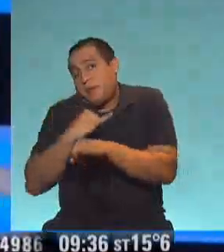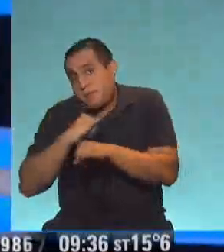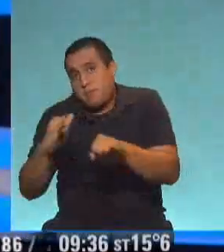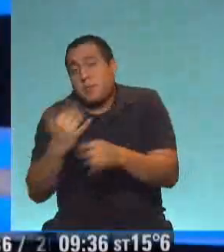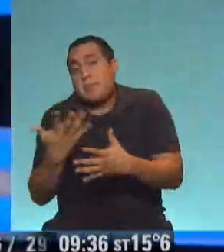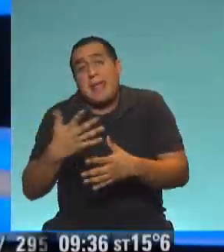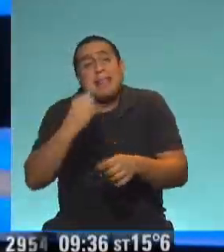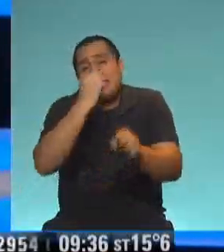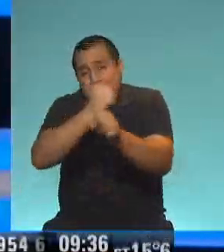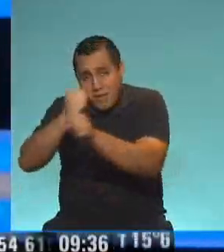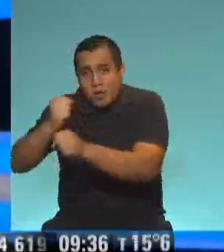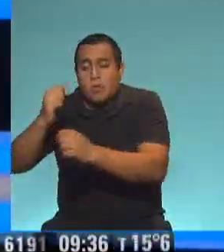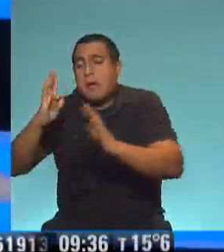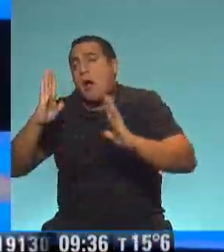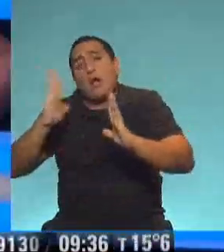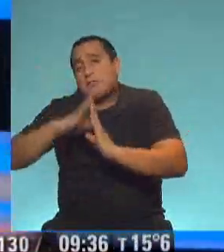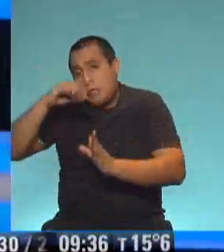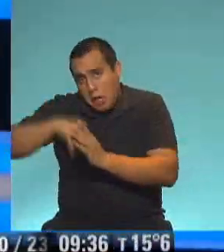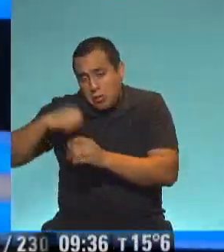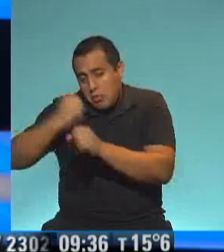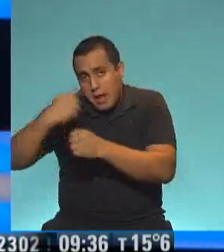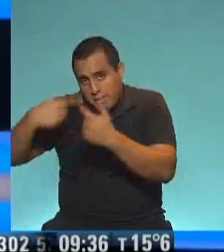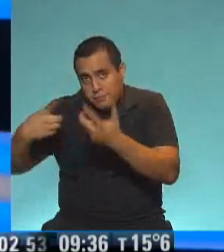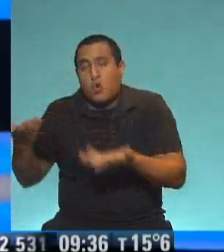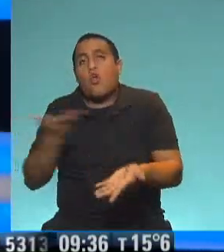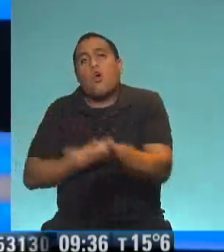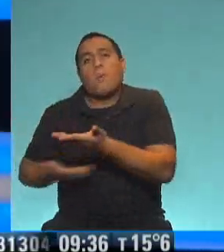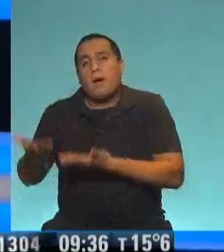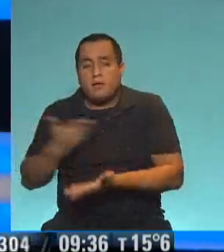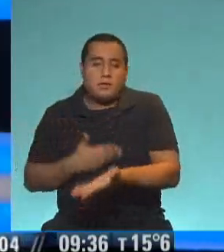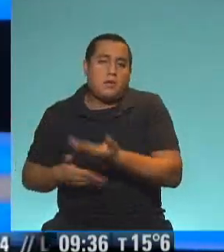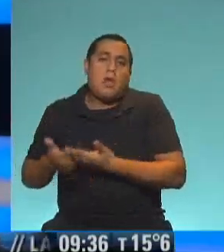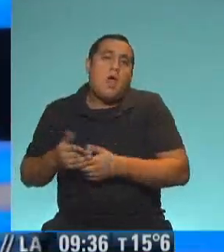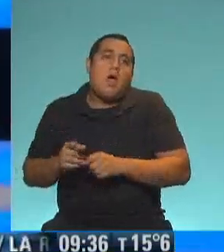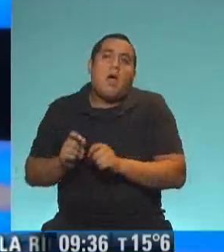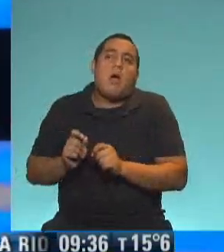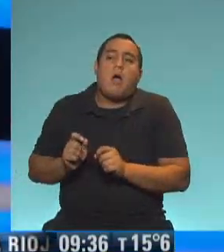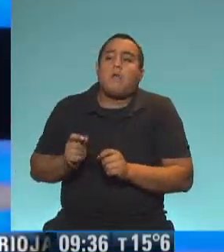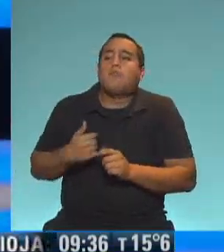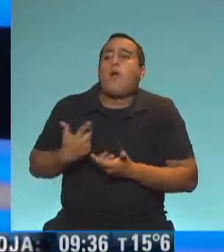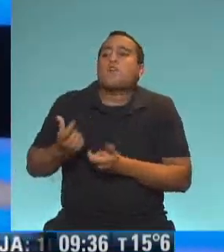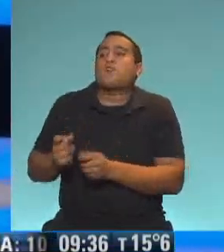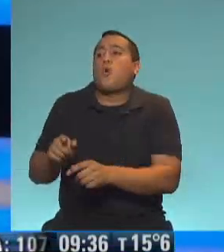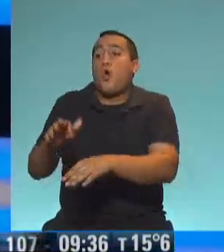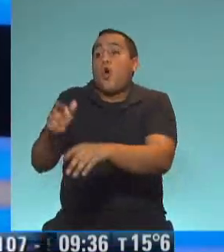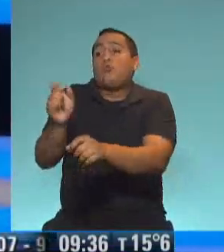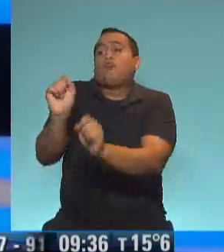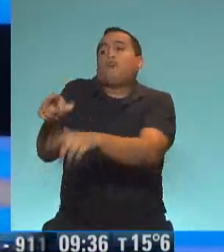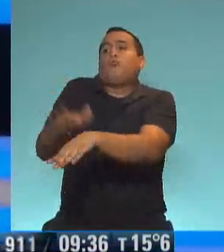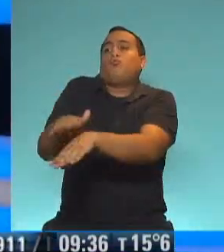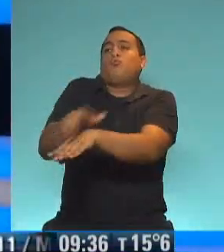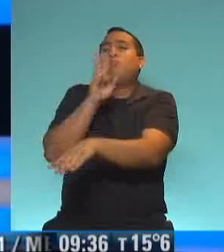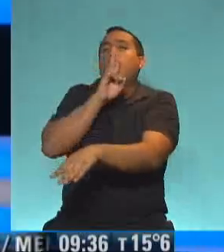estas tareas que hacemos en casa las compartimos, ¿no es cierto? Que no es una colaboración, sino que